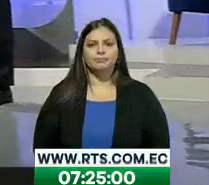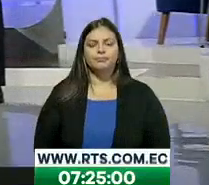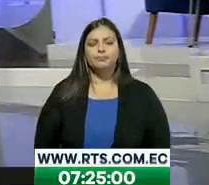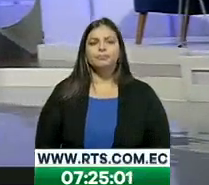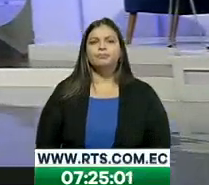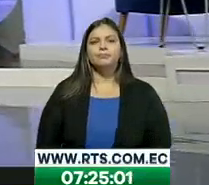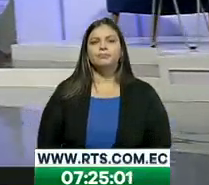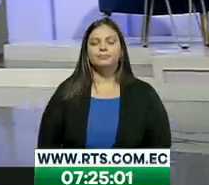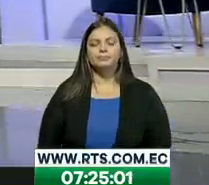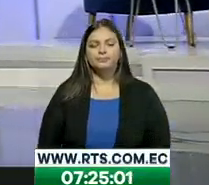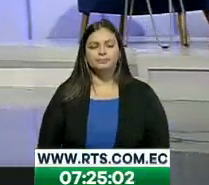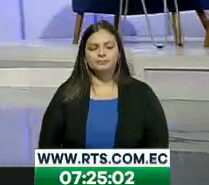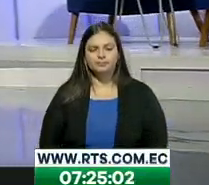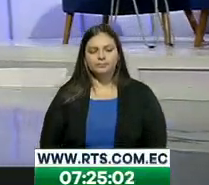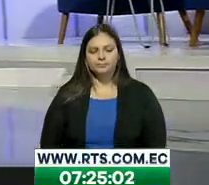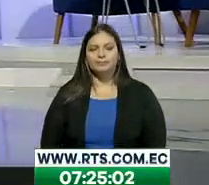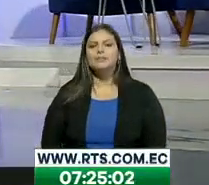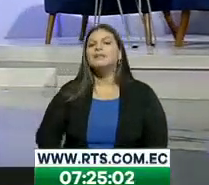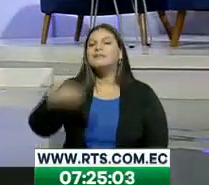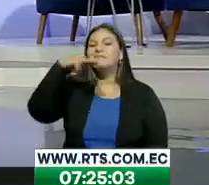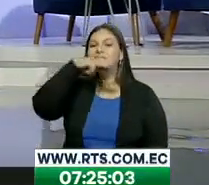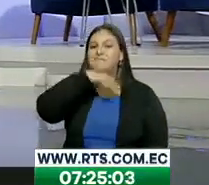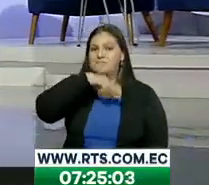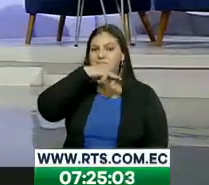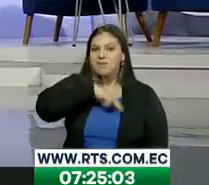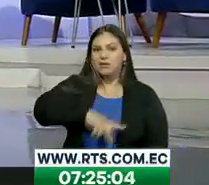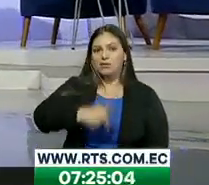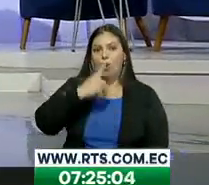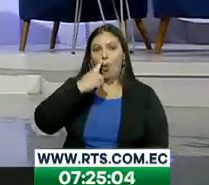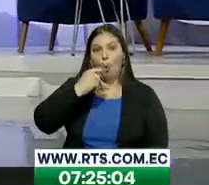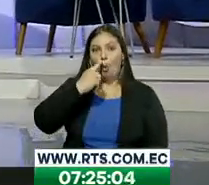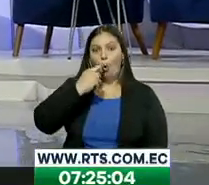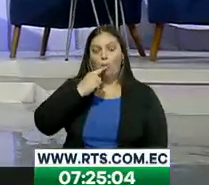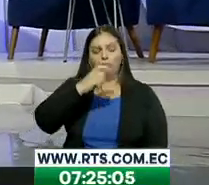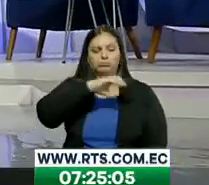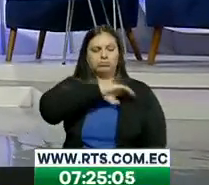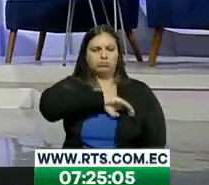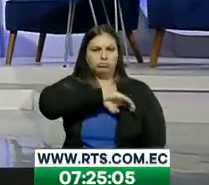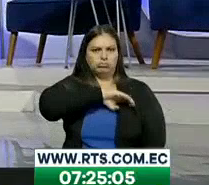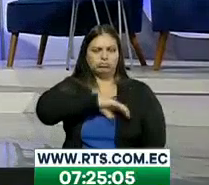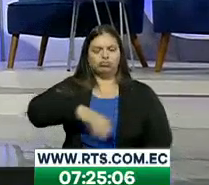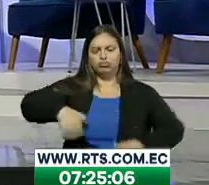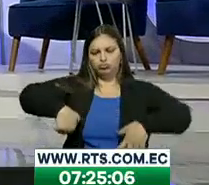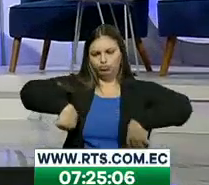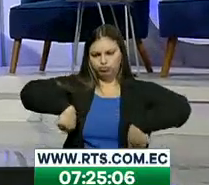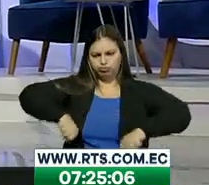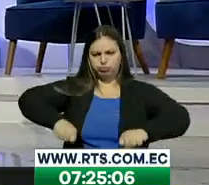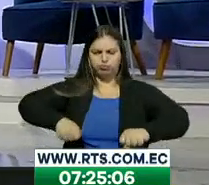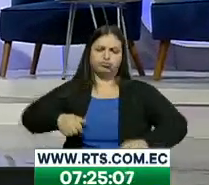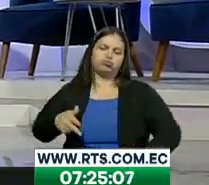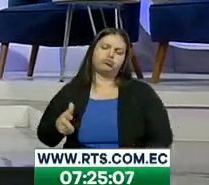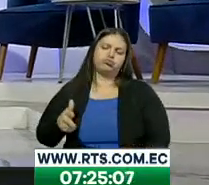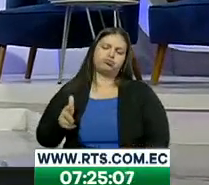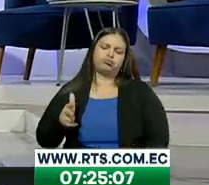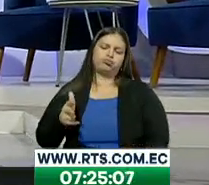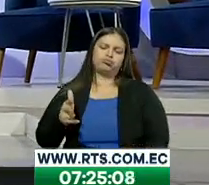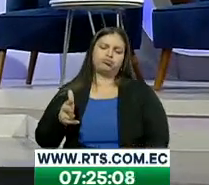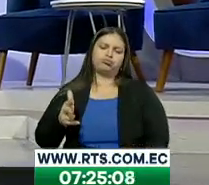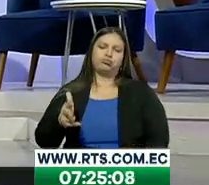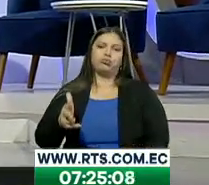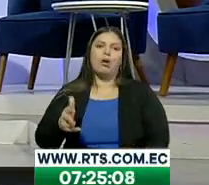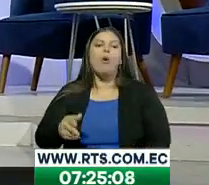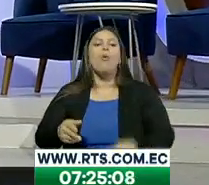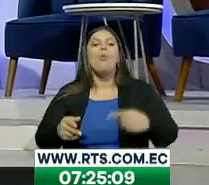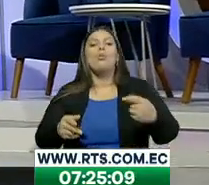Un policía en servicio activo resultó herido después de sufrir un aparatoso accidente de tránsito cuando la motocicleta en la que circulaba